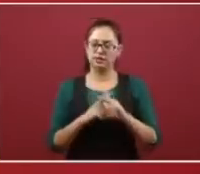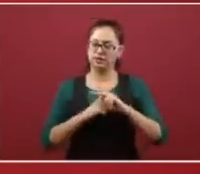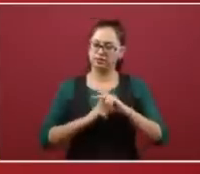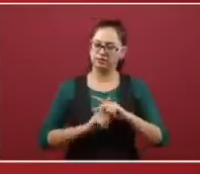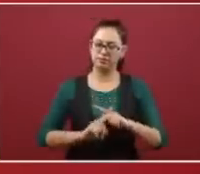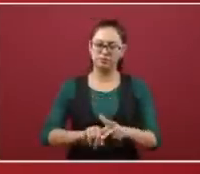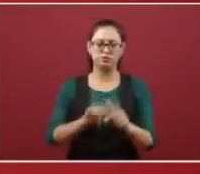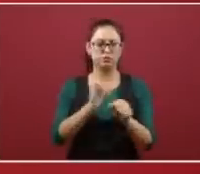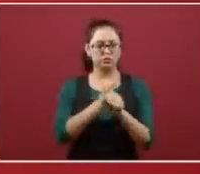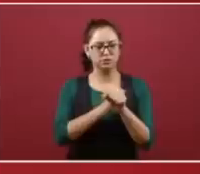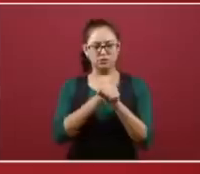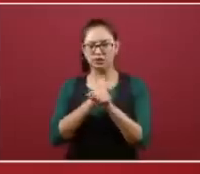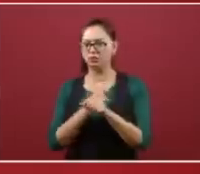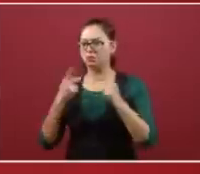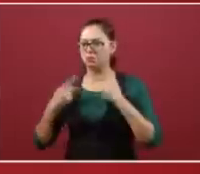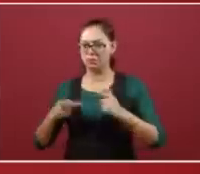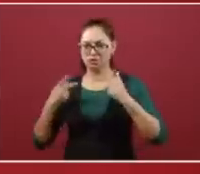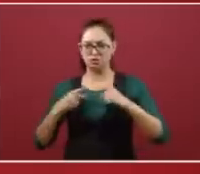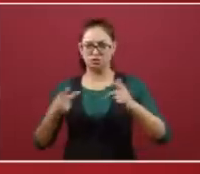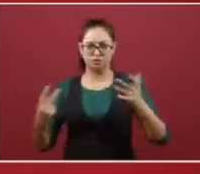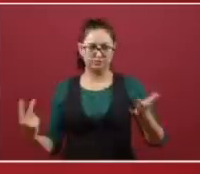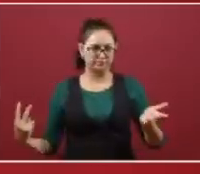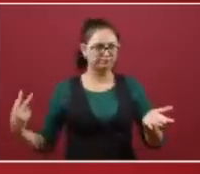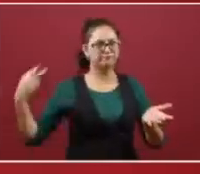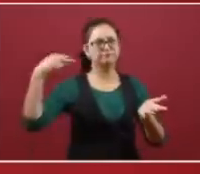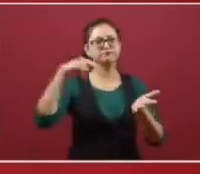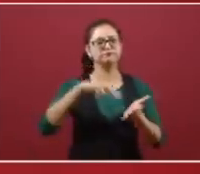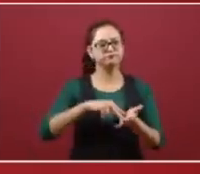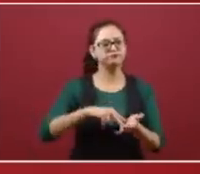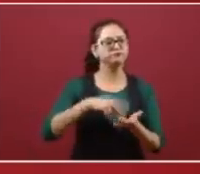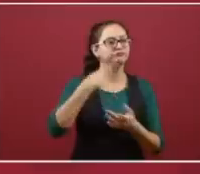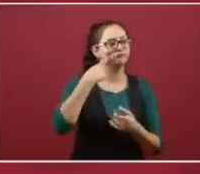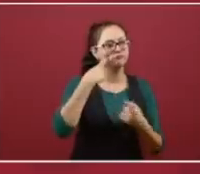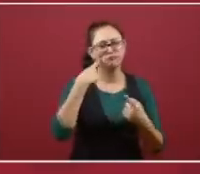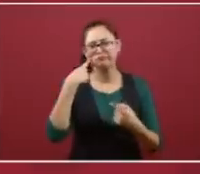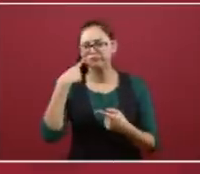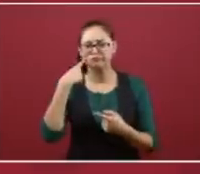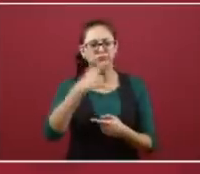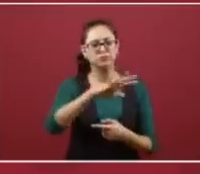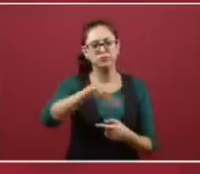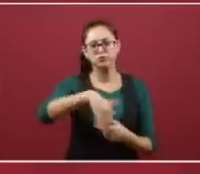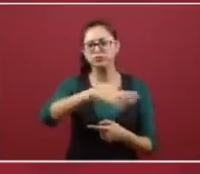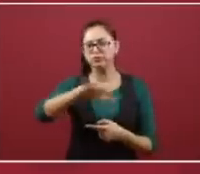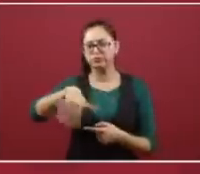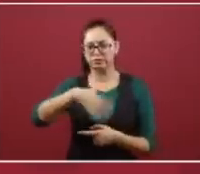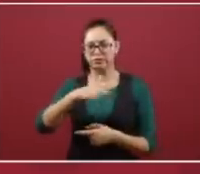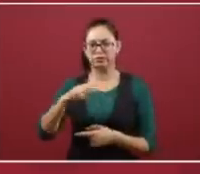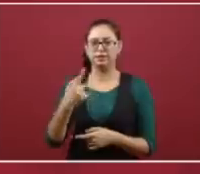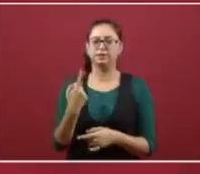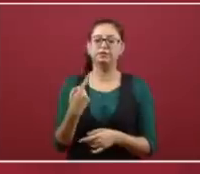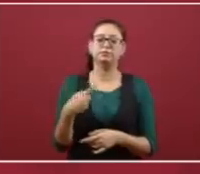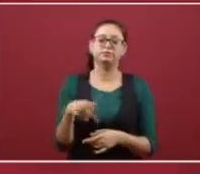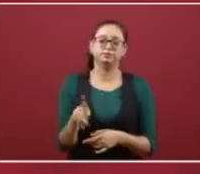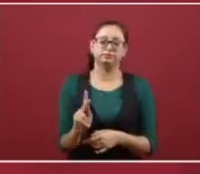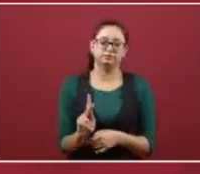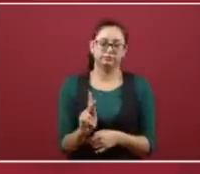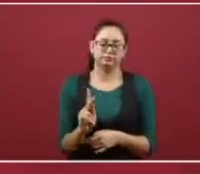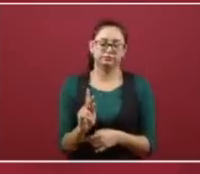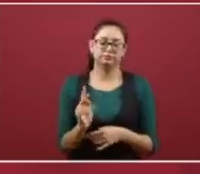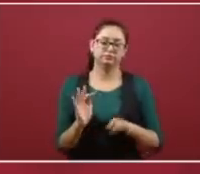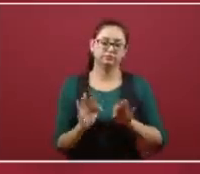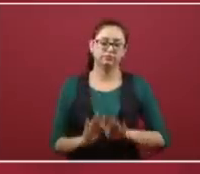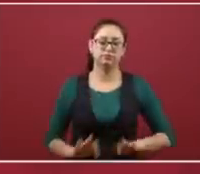llevando a cabo un operativo de búsqueda pero sí sería importante que